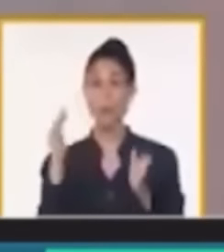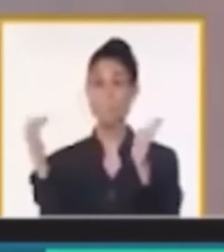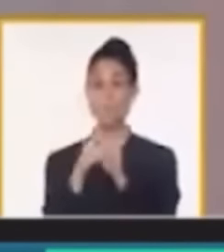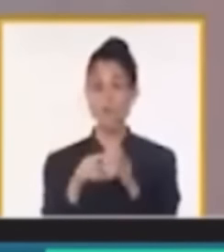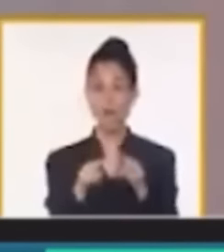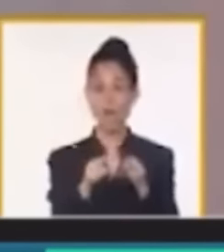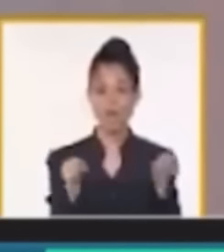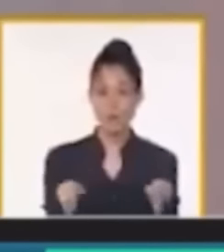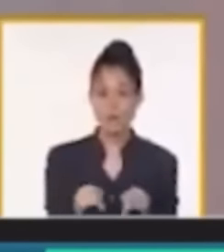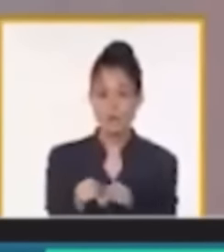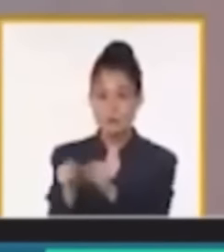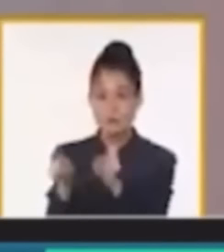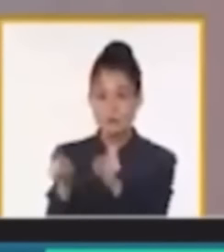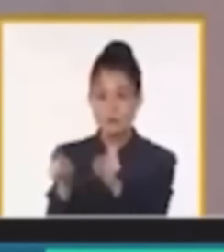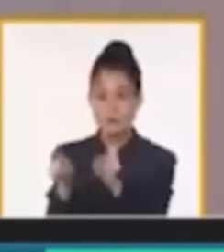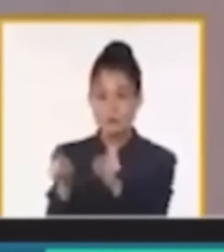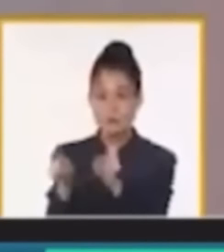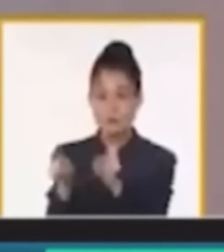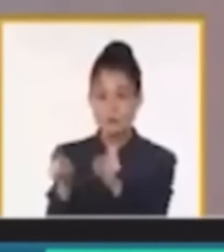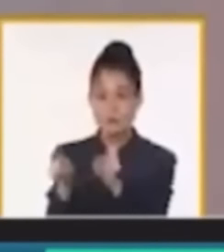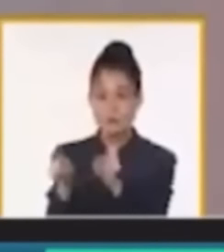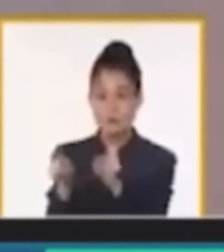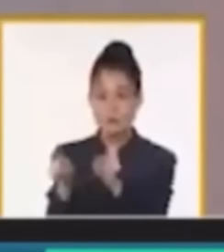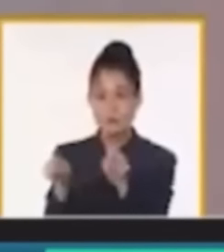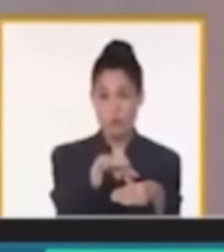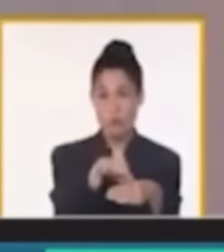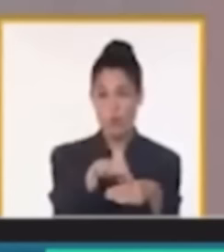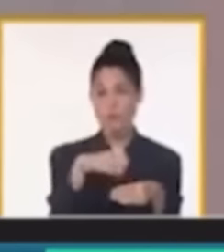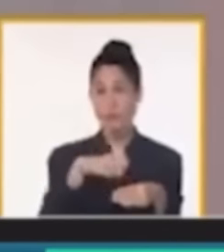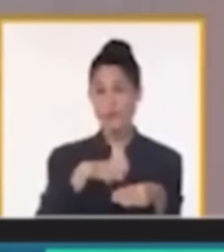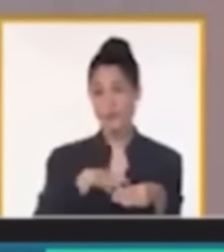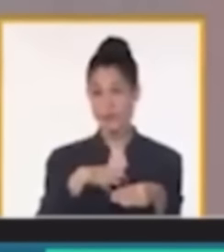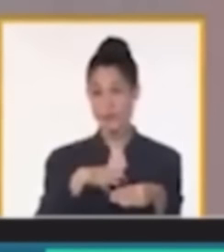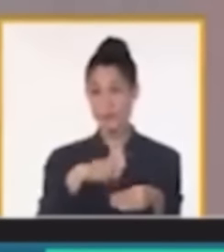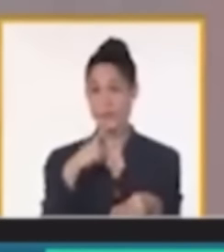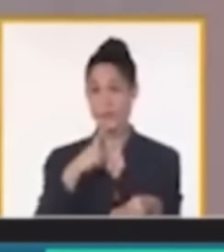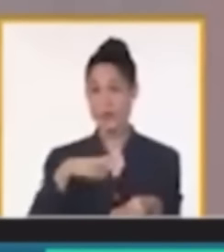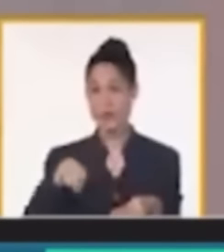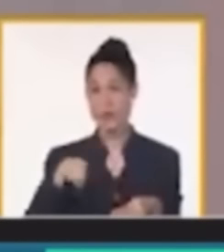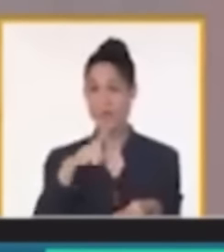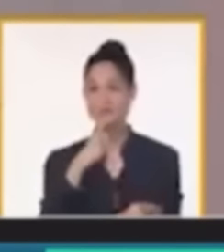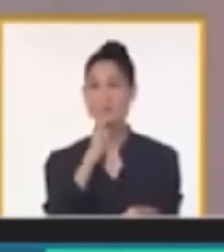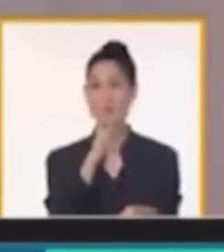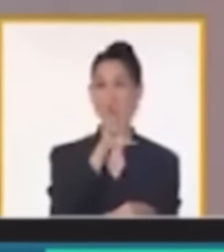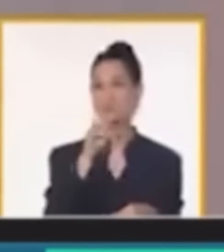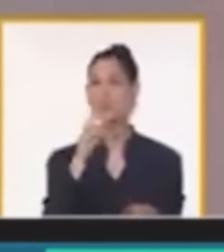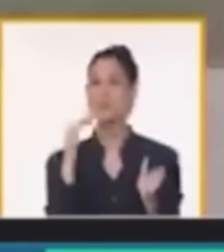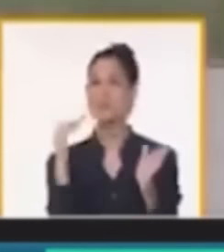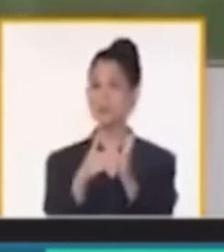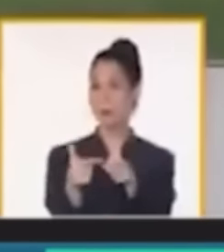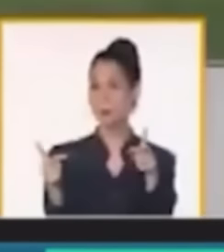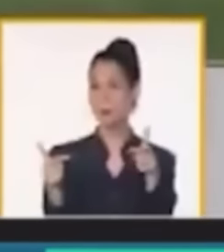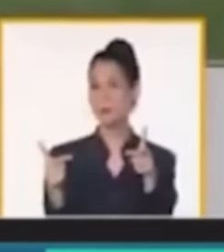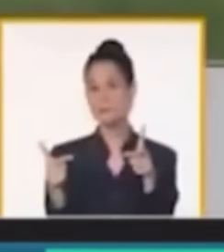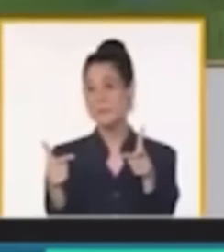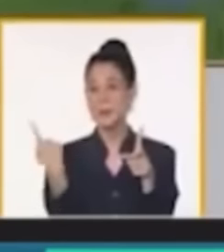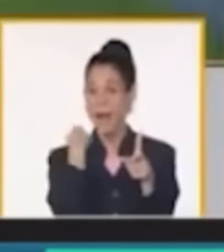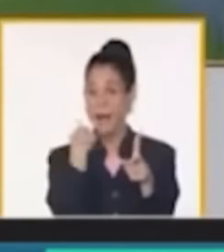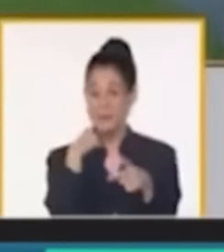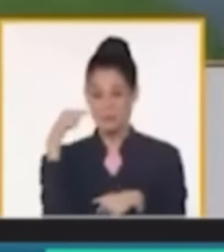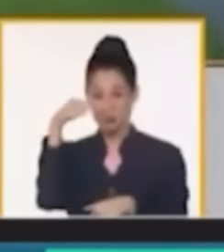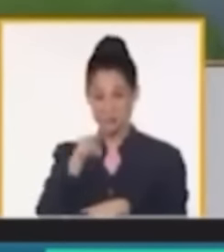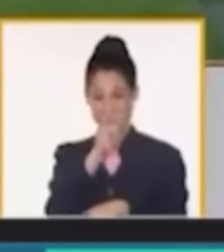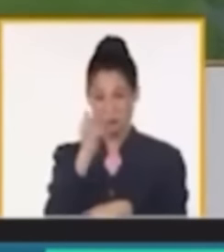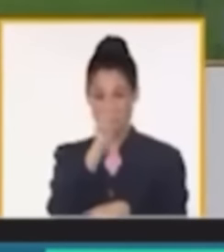30% que las vuelva a sembrar en el año tenemos capacidad para sembrar cerca de 200,000 hectas de arroz o este año no hemos sobrepasado en las áreas de las